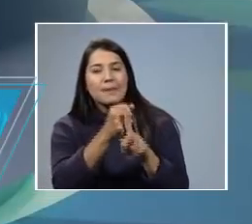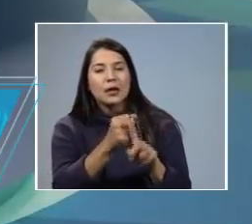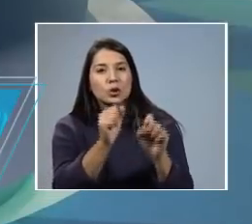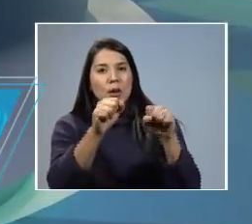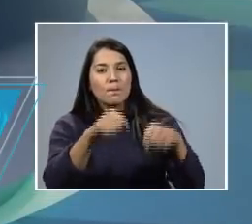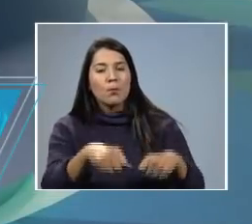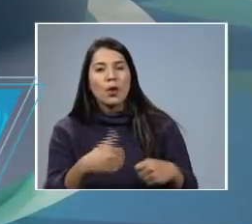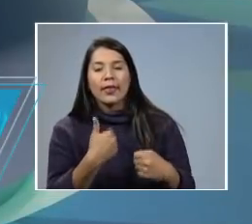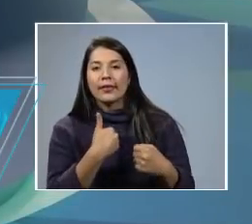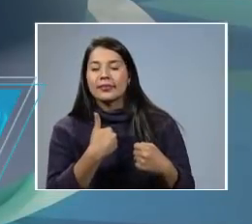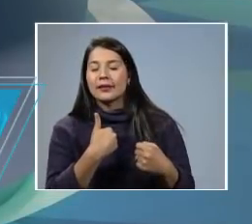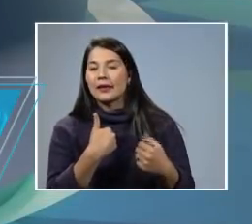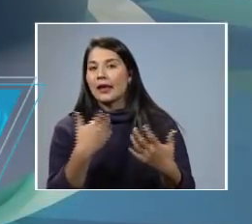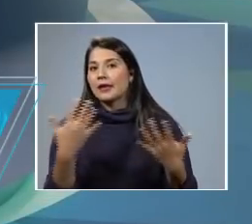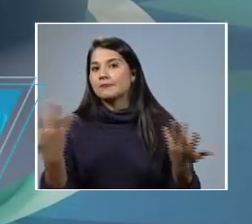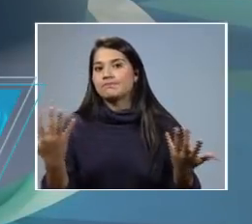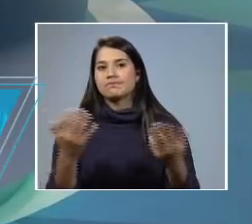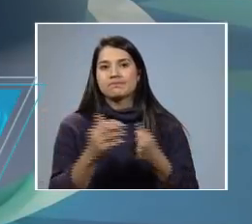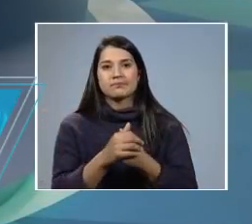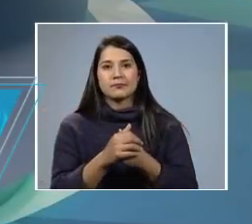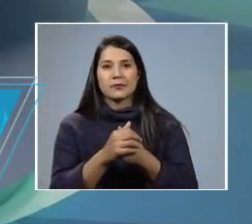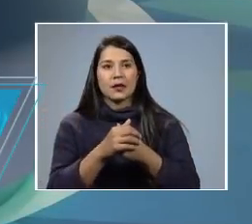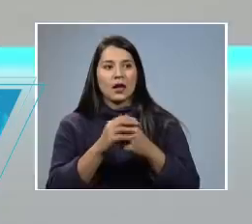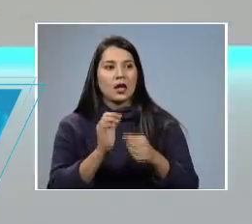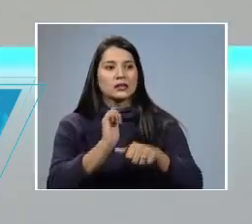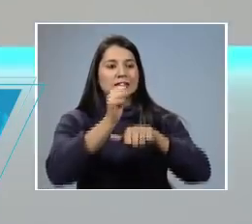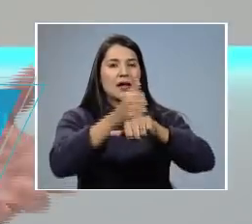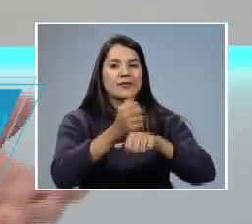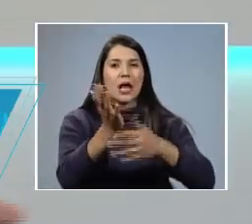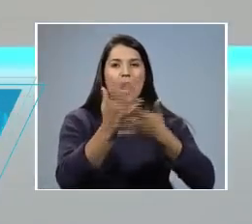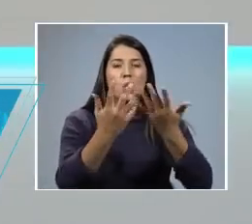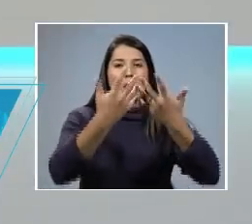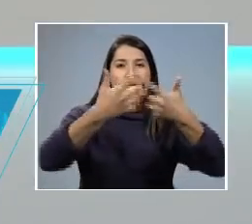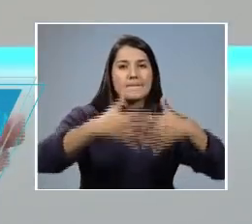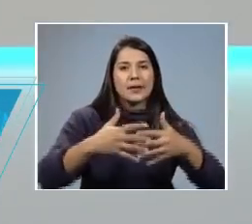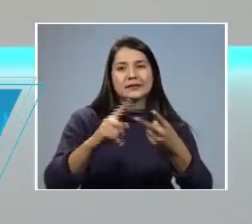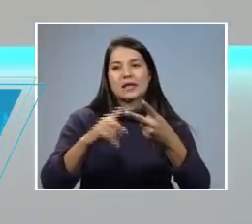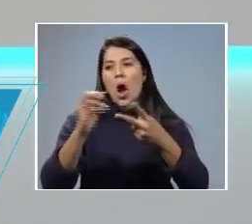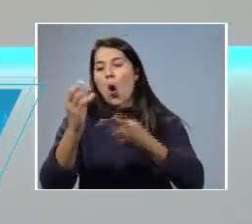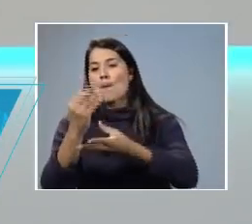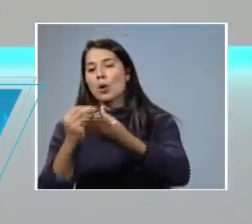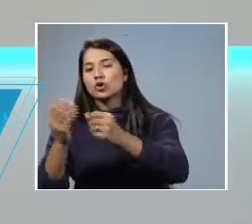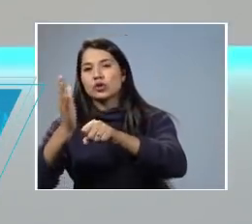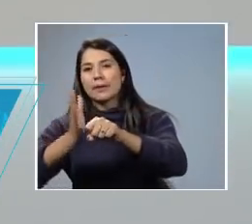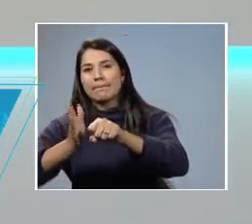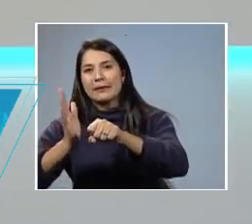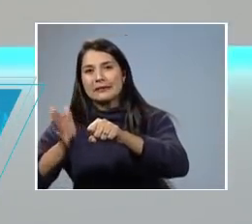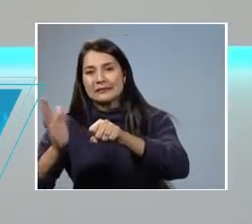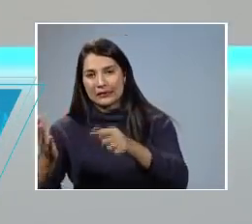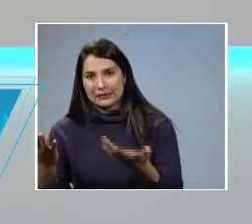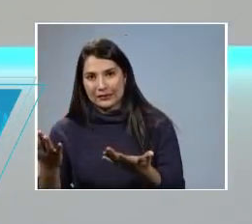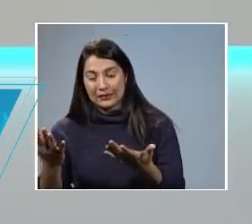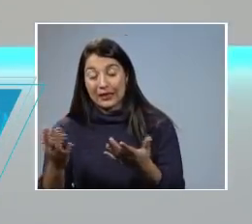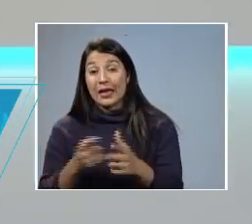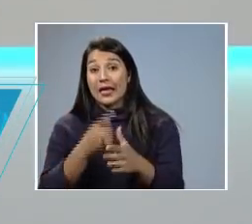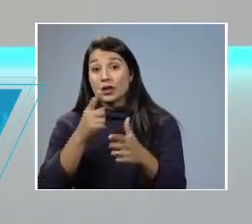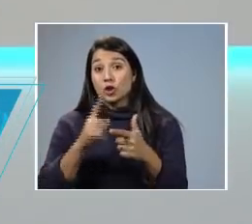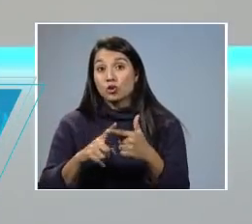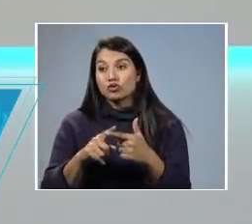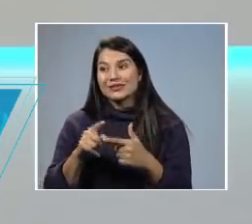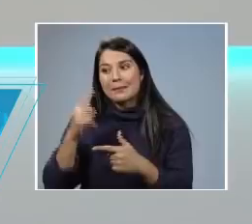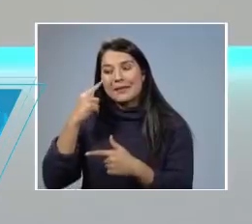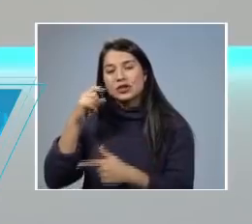una expansión, qué sé yo, de cierto tipo de industria o cierto tipo de producción, como la piña, ¿verdad? Y en ese sentido yo creo que deben ser